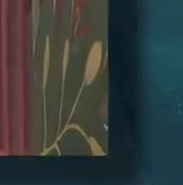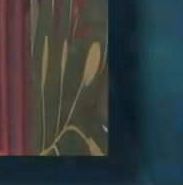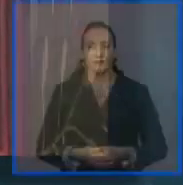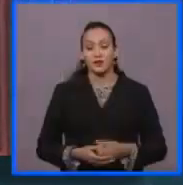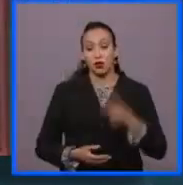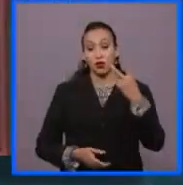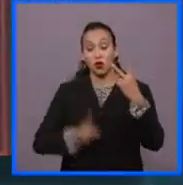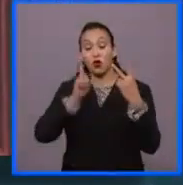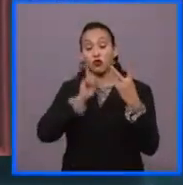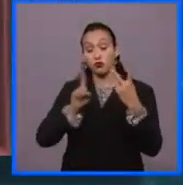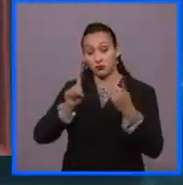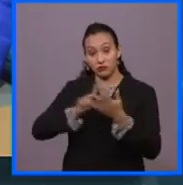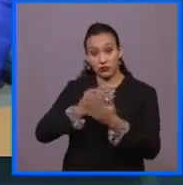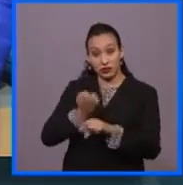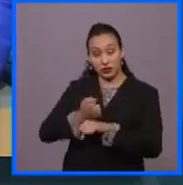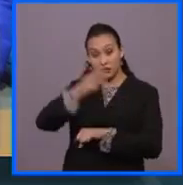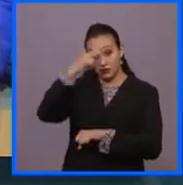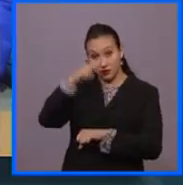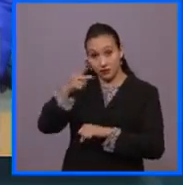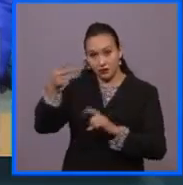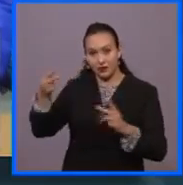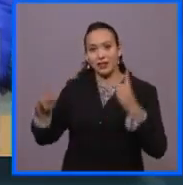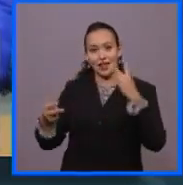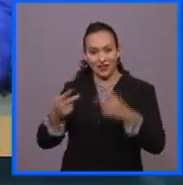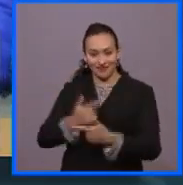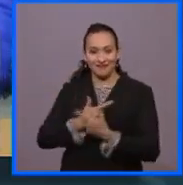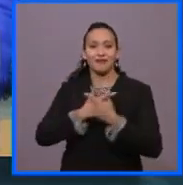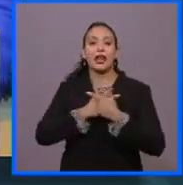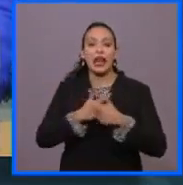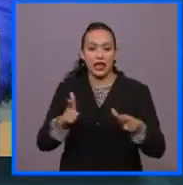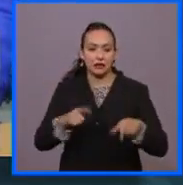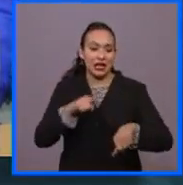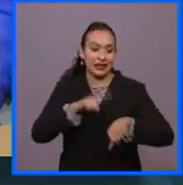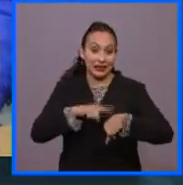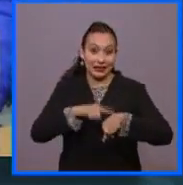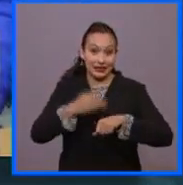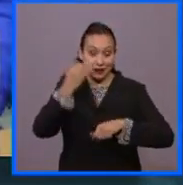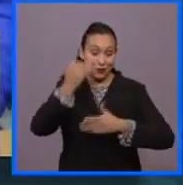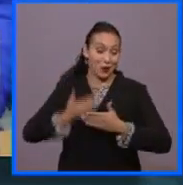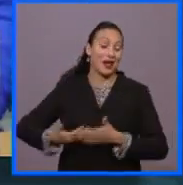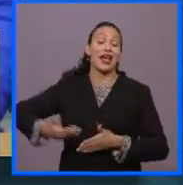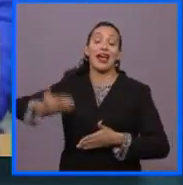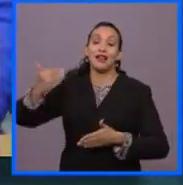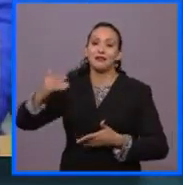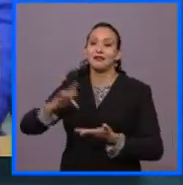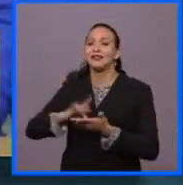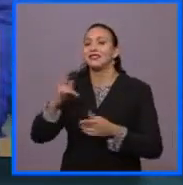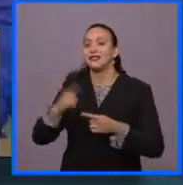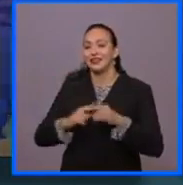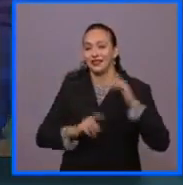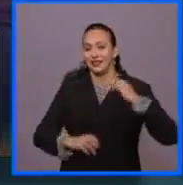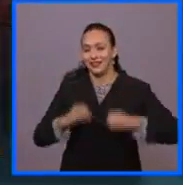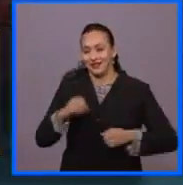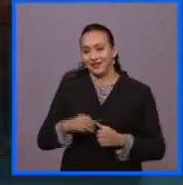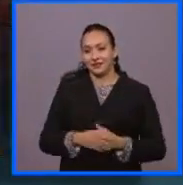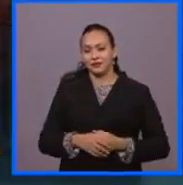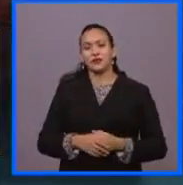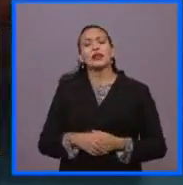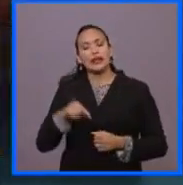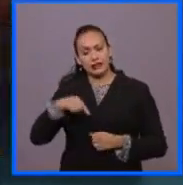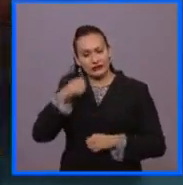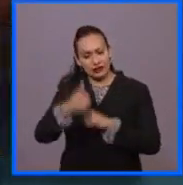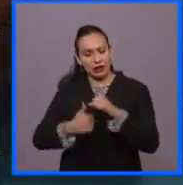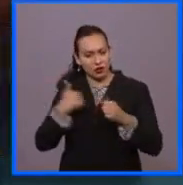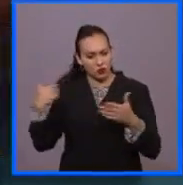Dos mujeres del Estado de México recibieron su libertad anticipada y condicional por parte del Poder Judicial mexiquense. En lo que va